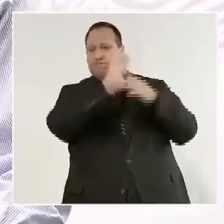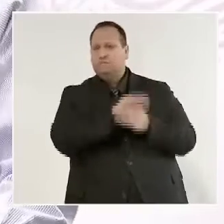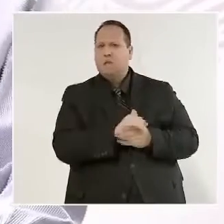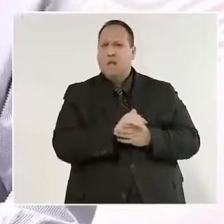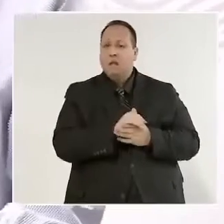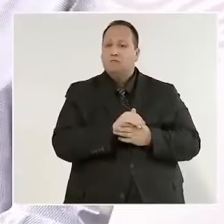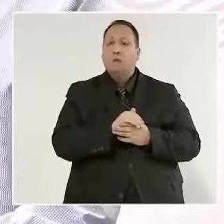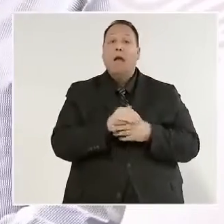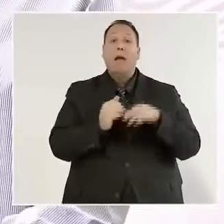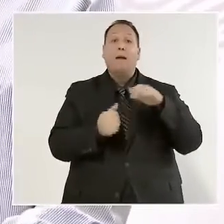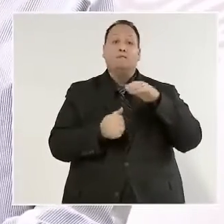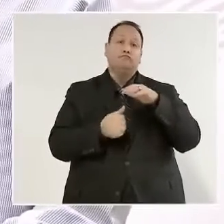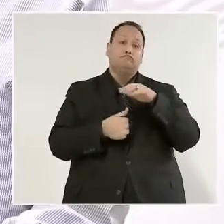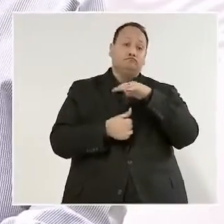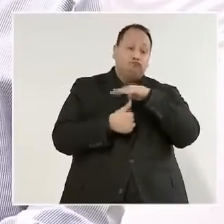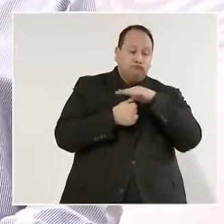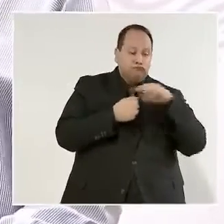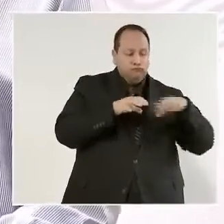mesas,